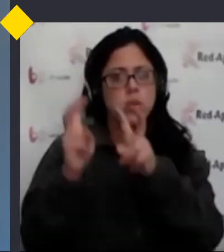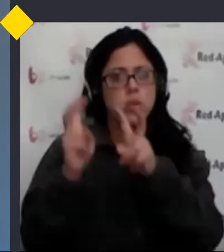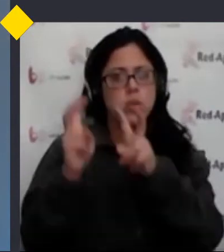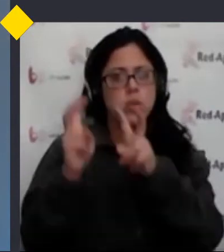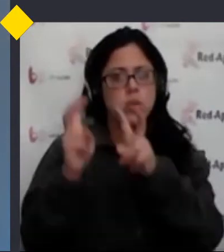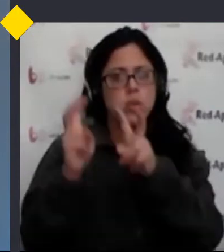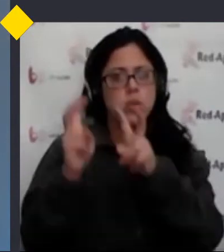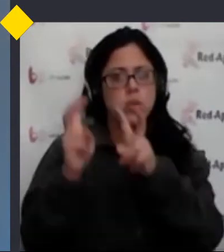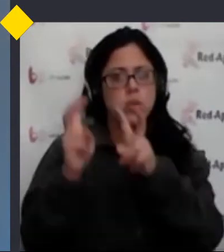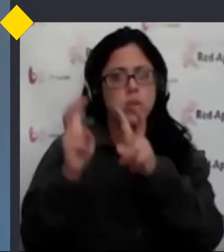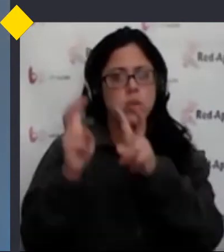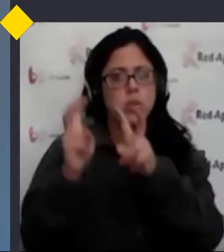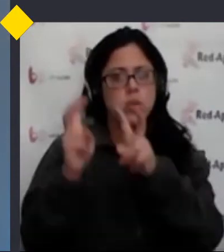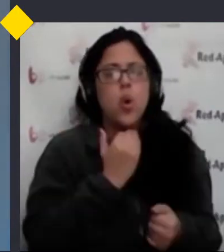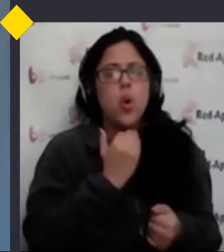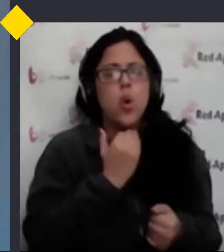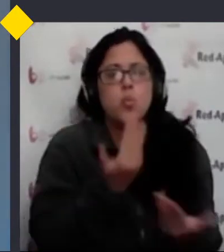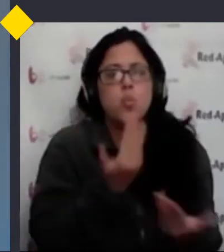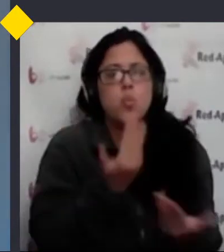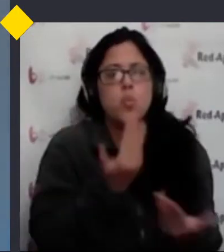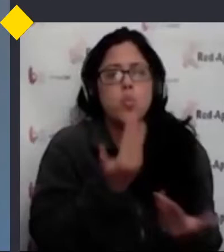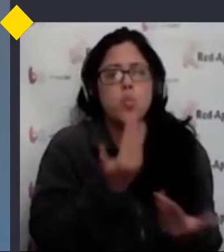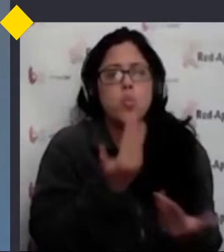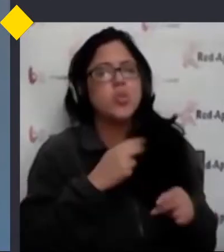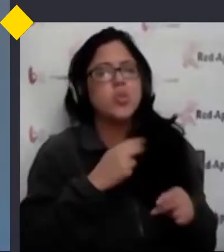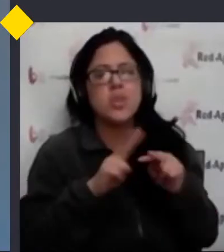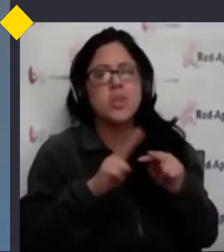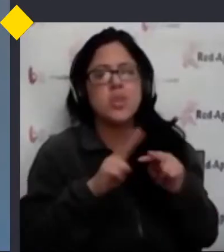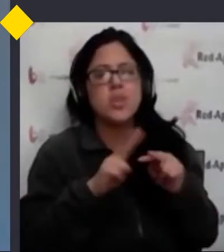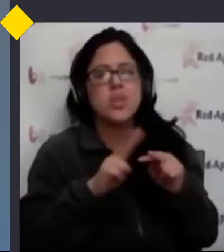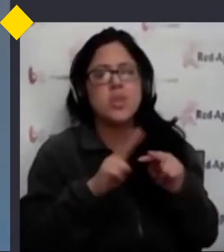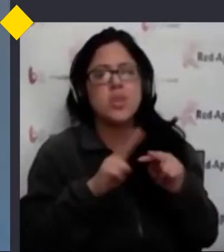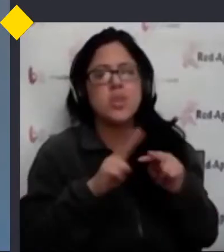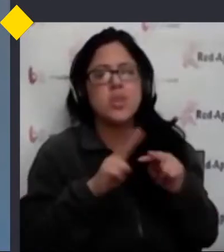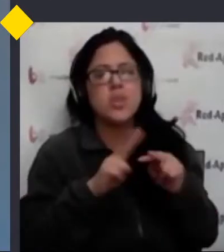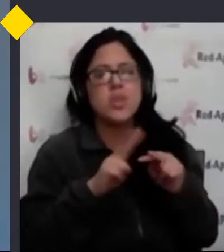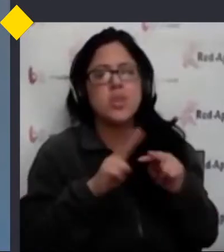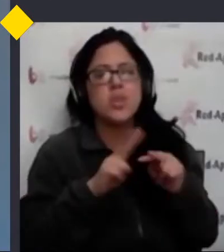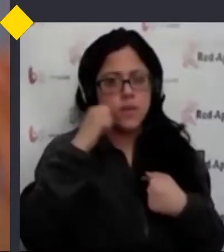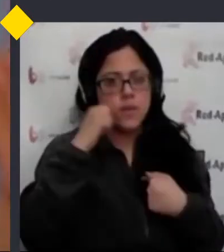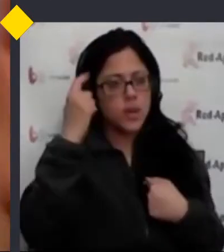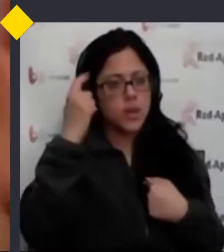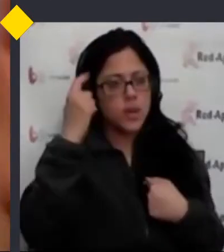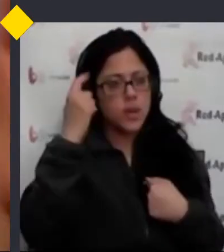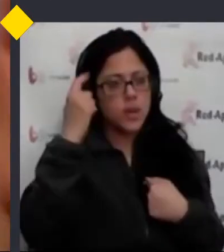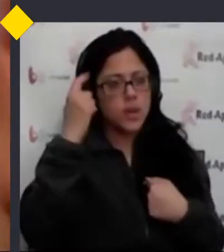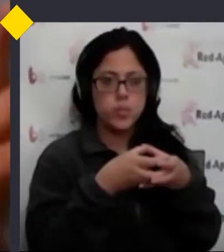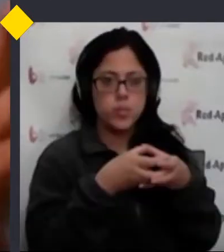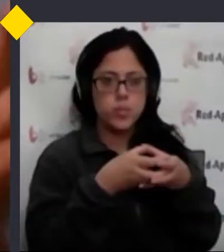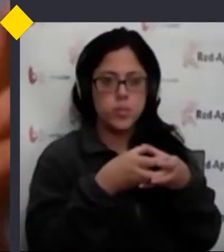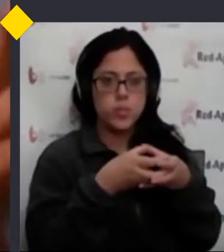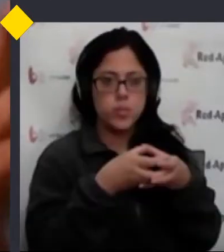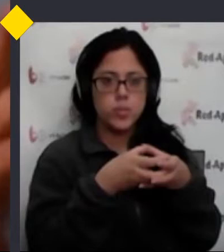estoy jugando. Creo que hay que jugarse por una opción, por un grupo, por algo, porque, o si no, esto puede quedar la